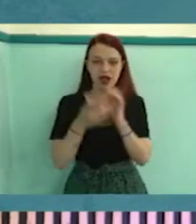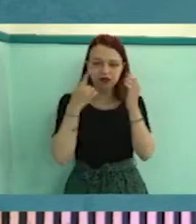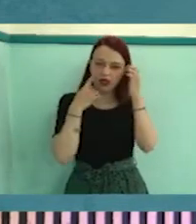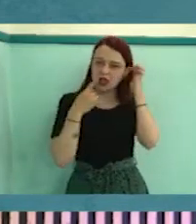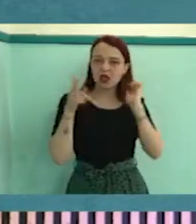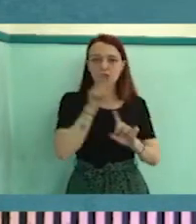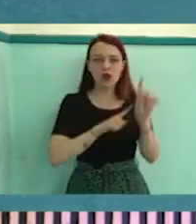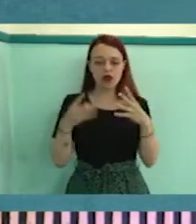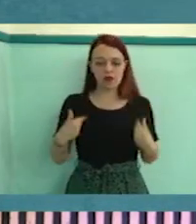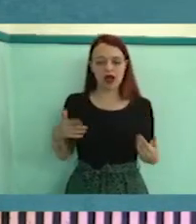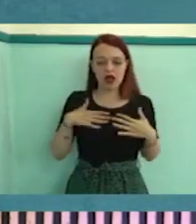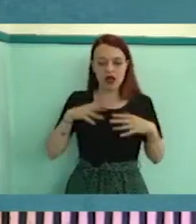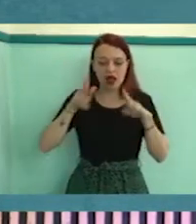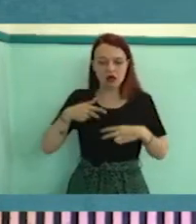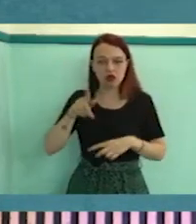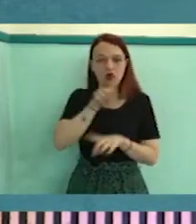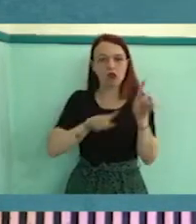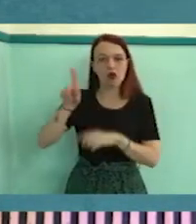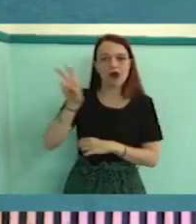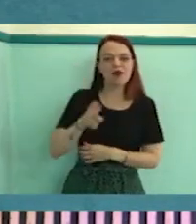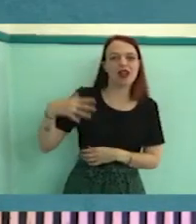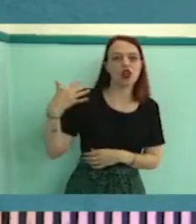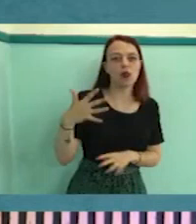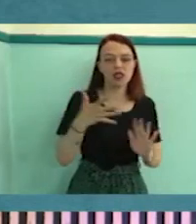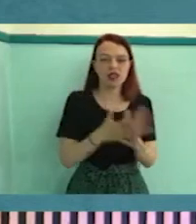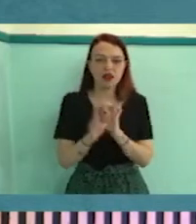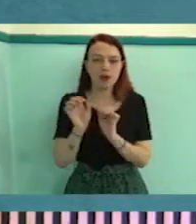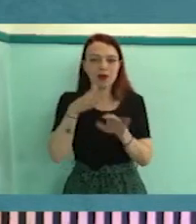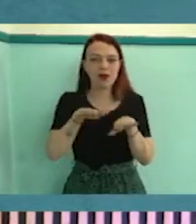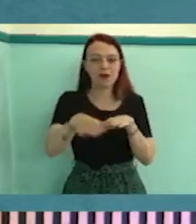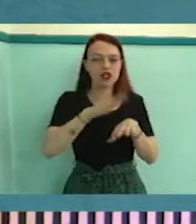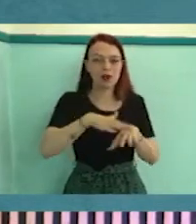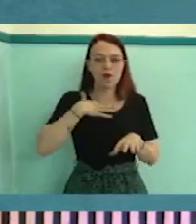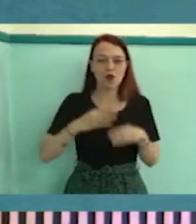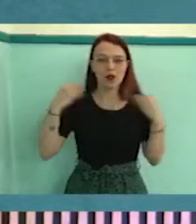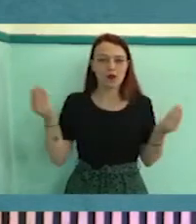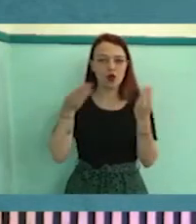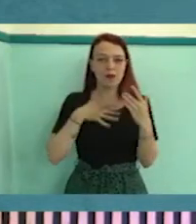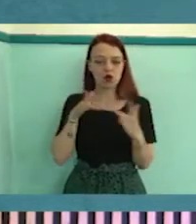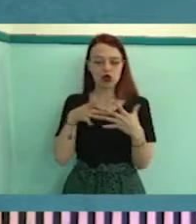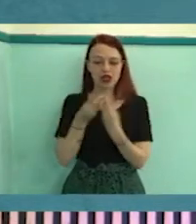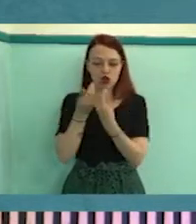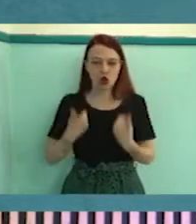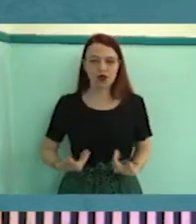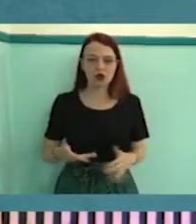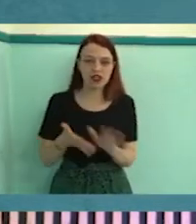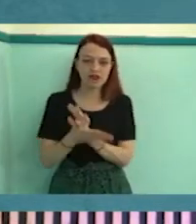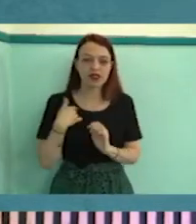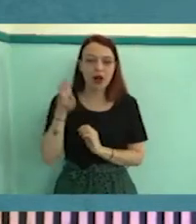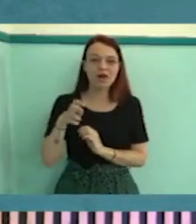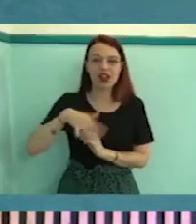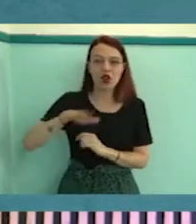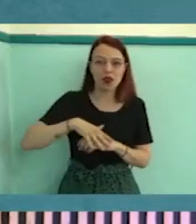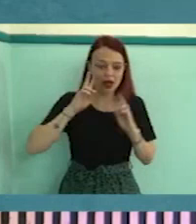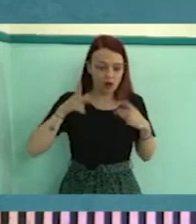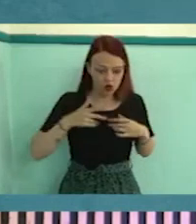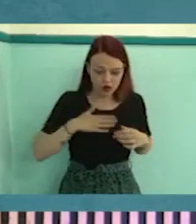relación con nosotras mismas es el primer paso para una mejor relación con nosotras mismas si yo no sé de dónde viene lo que yo siento hacia mí lo que percibo hacia mí